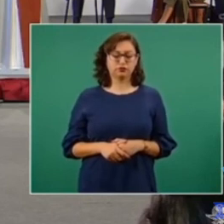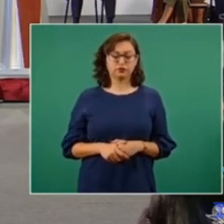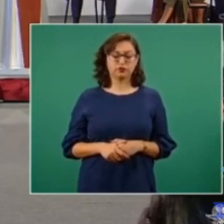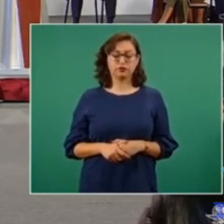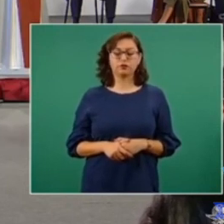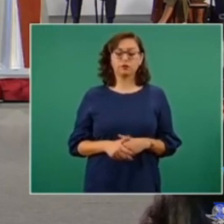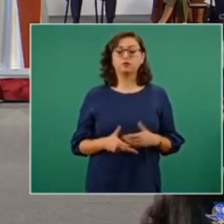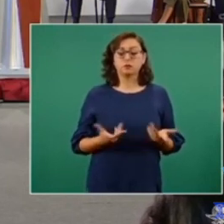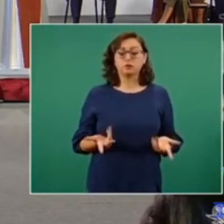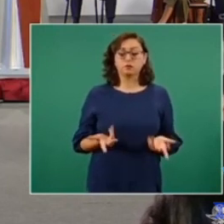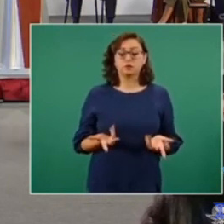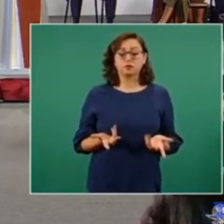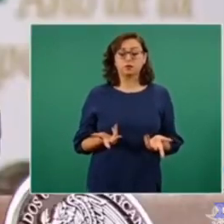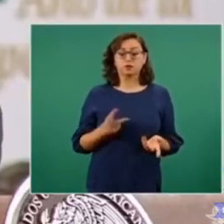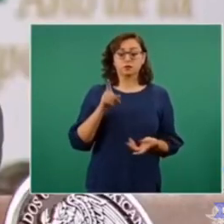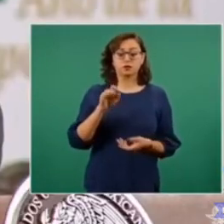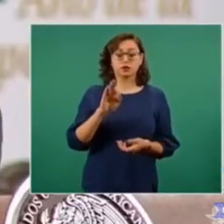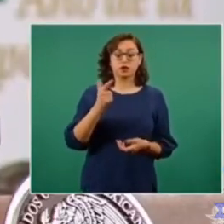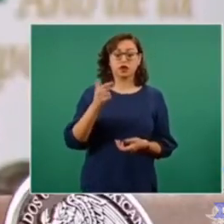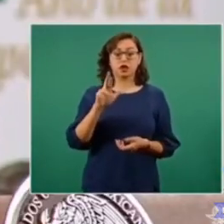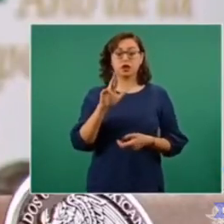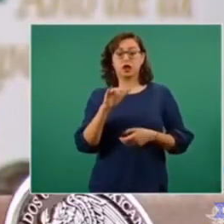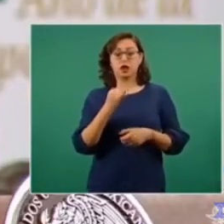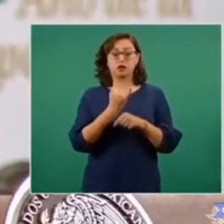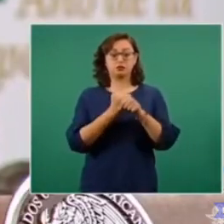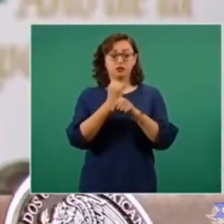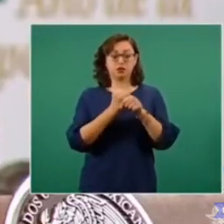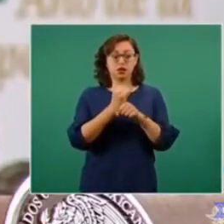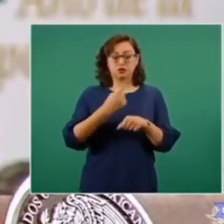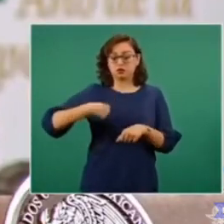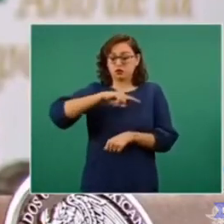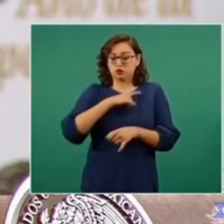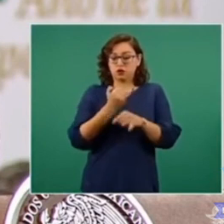y se va a entregar toda la información que tenemos,